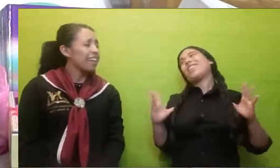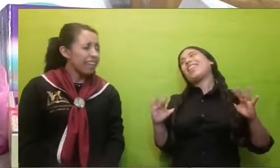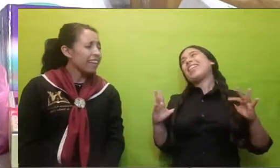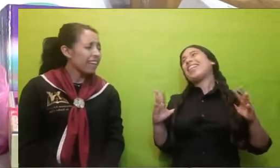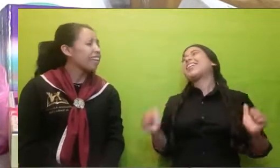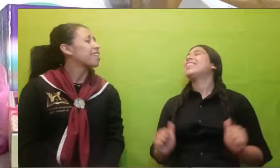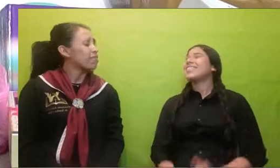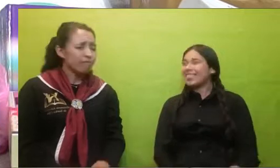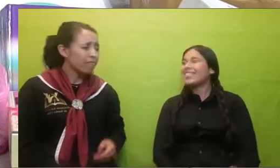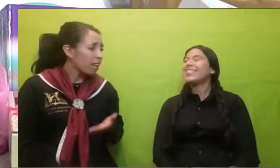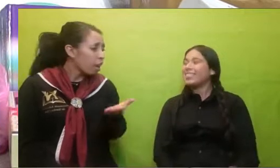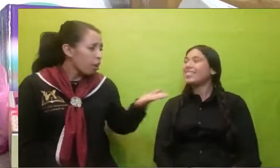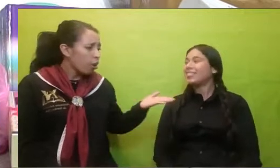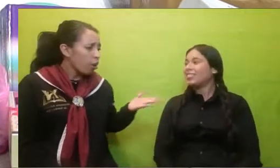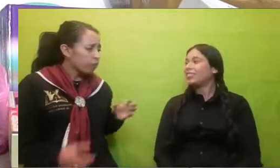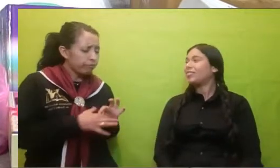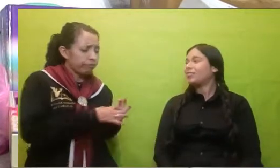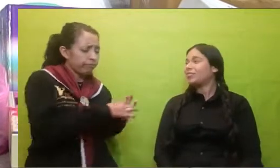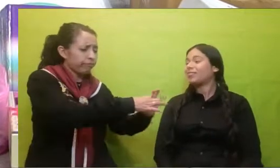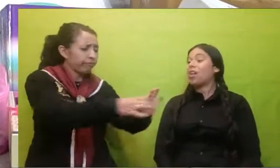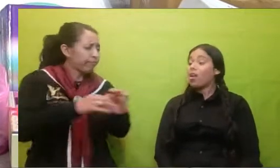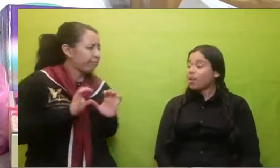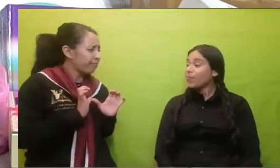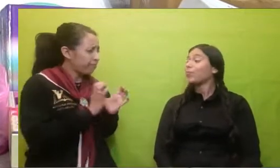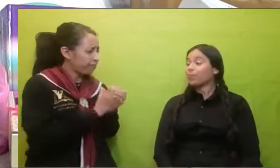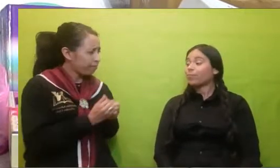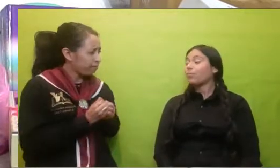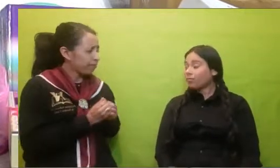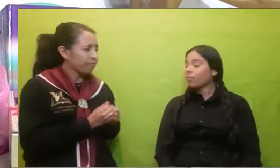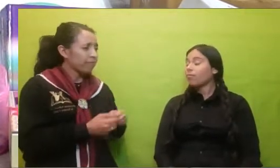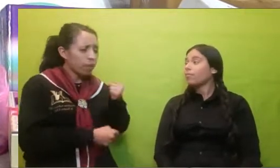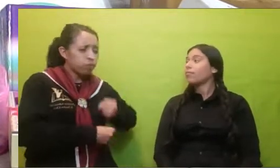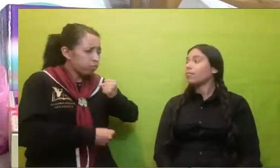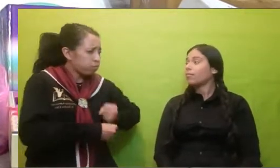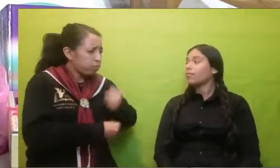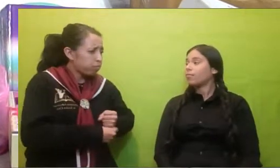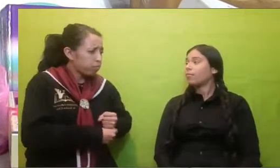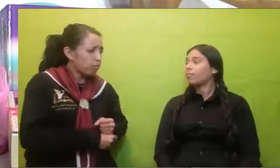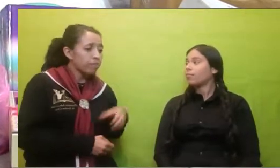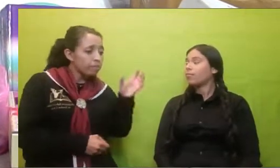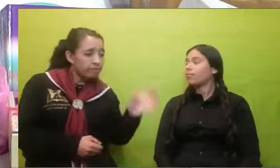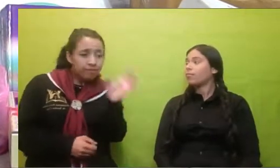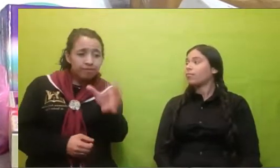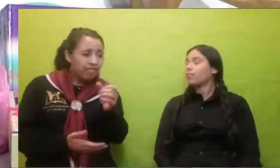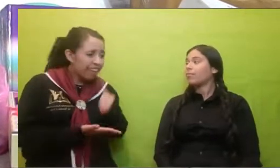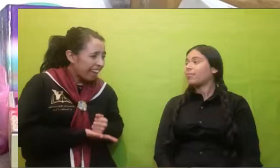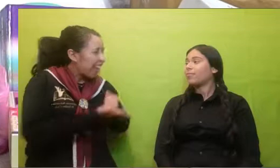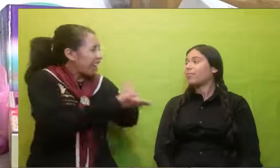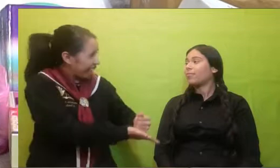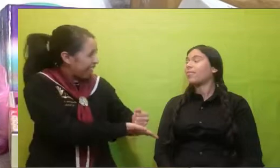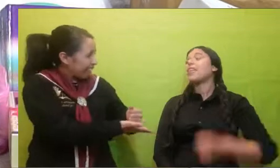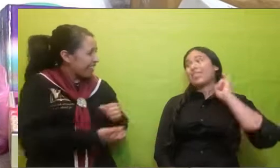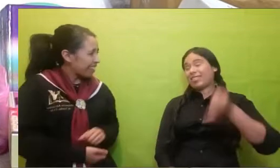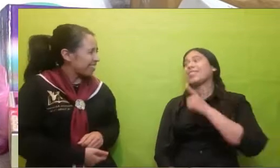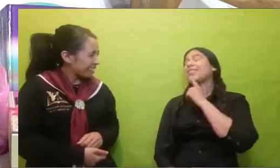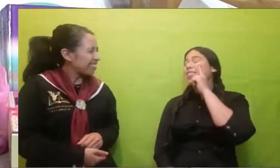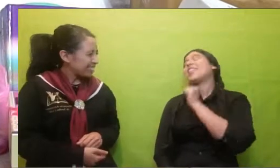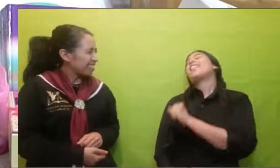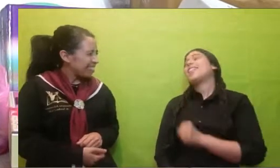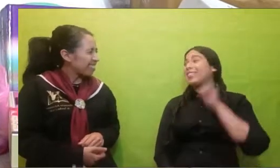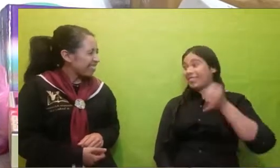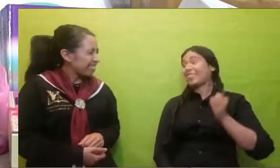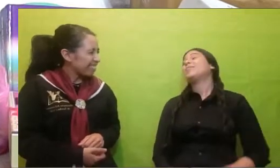mucha razón, Ángel Esperanza, amigos. O sea, ustedes están trabajando en equipo para poder ir en ayuda de las